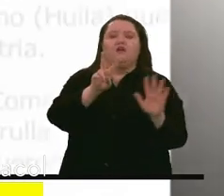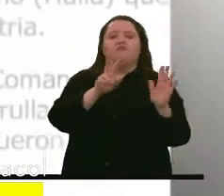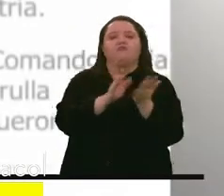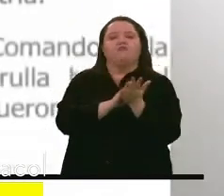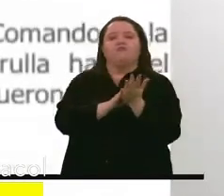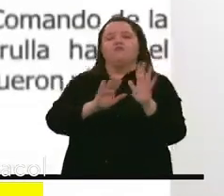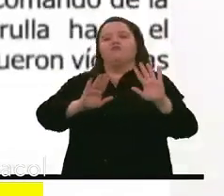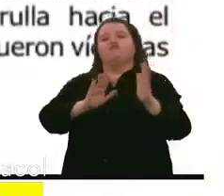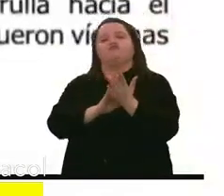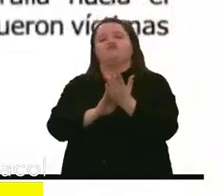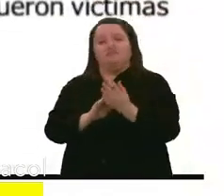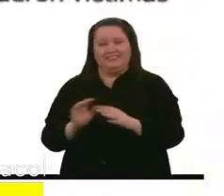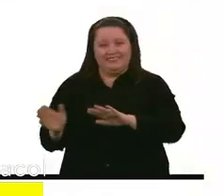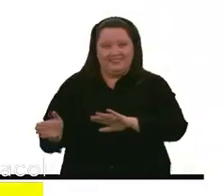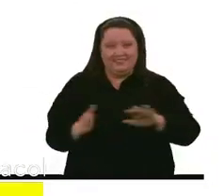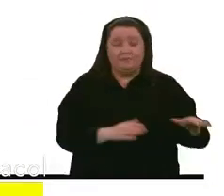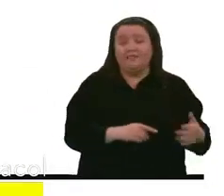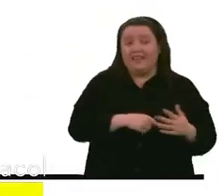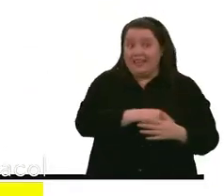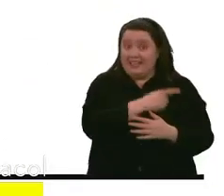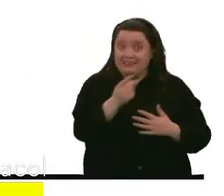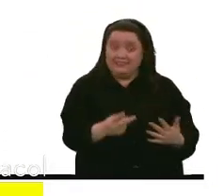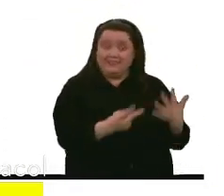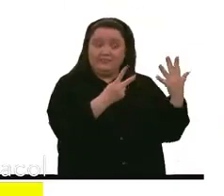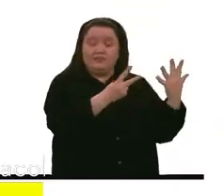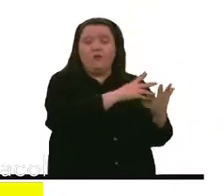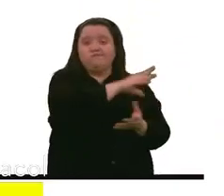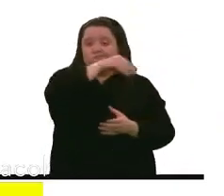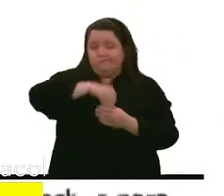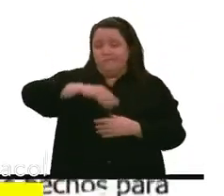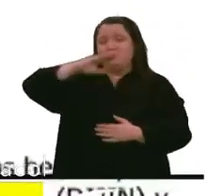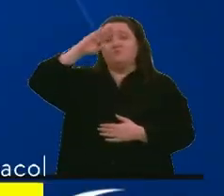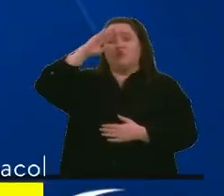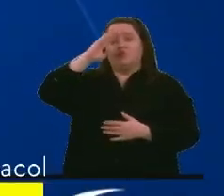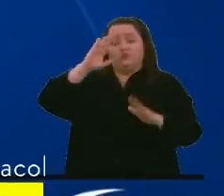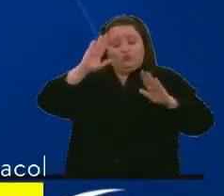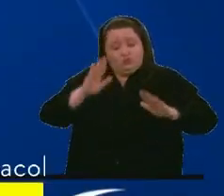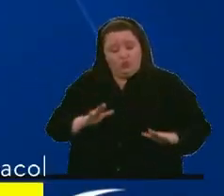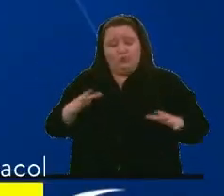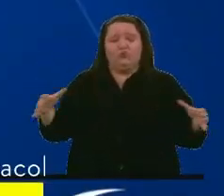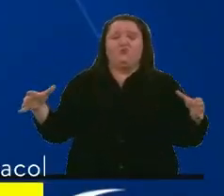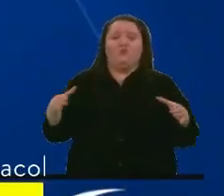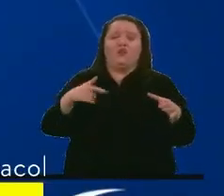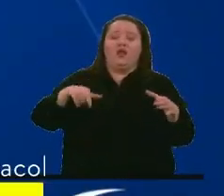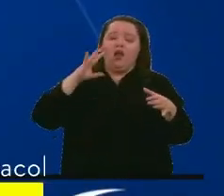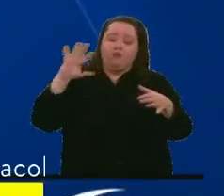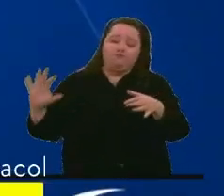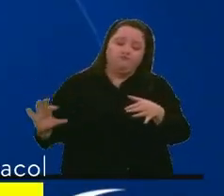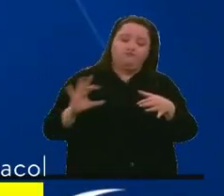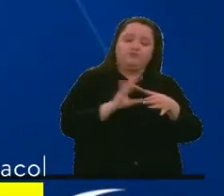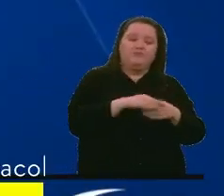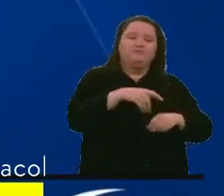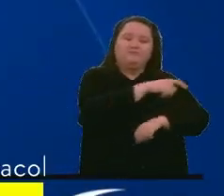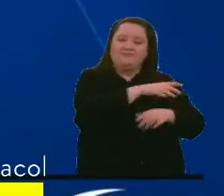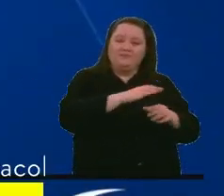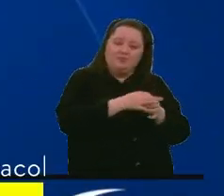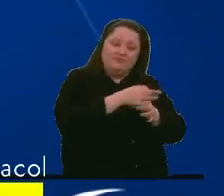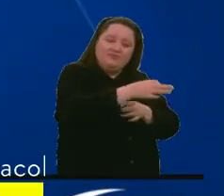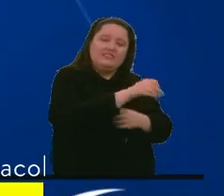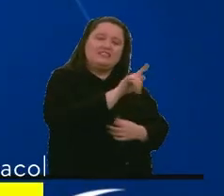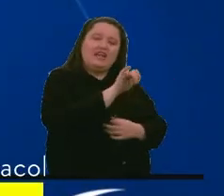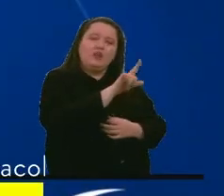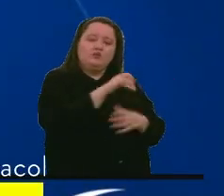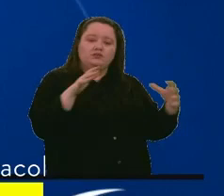felicitaciones. Estos son los uniformados que pertenecían al comando de la Policía Metropolitana de Neiva y adscritos a la Comisión de Corregimiento de San Luis,